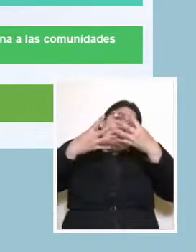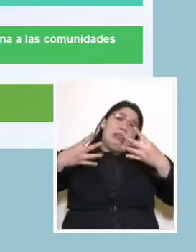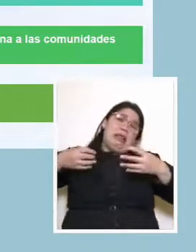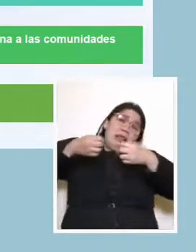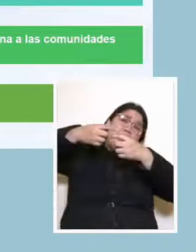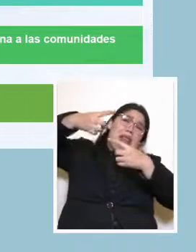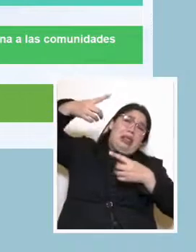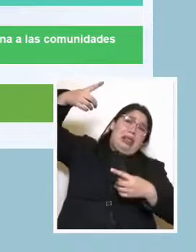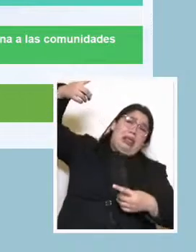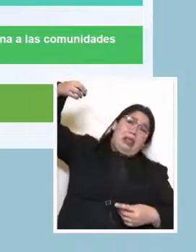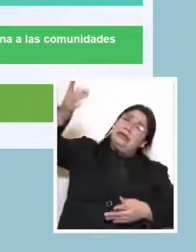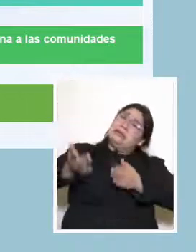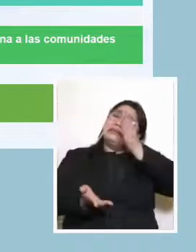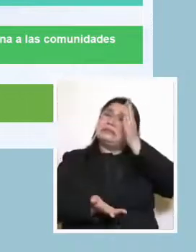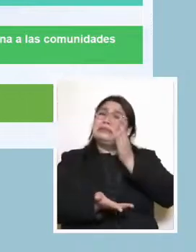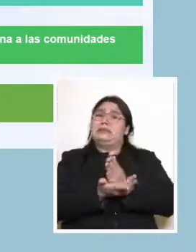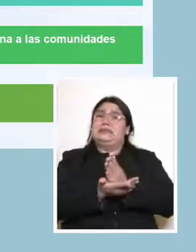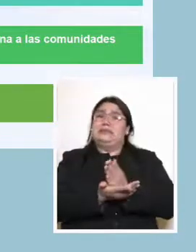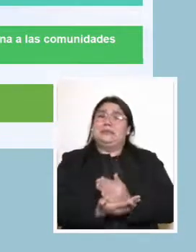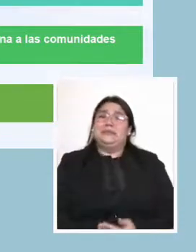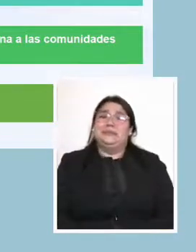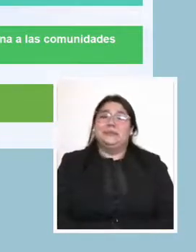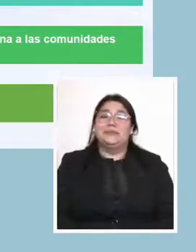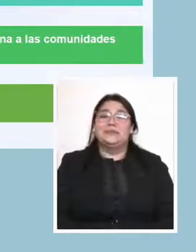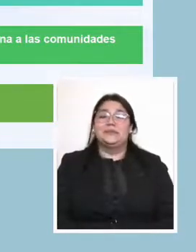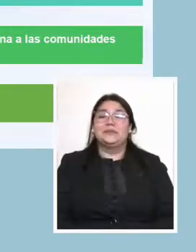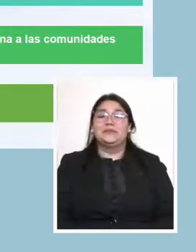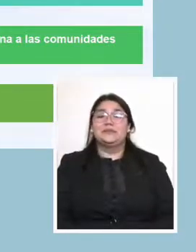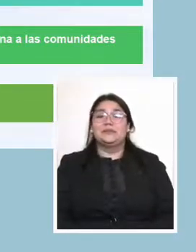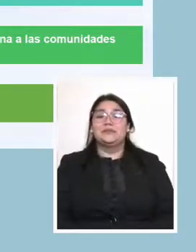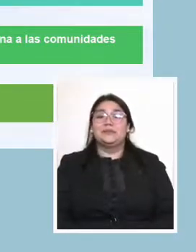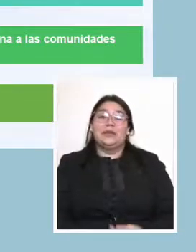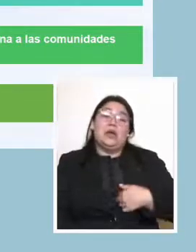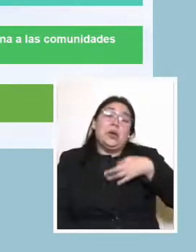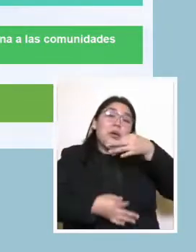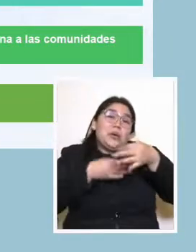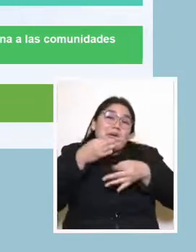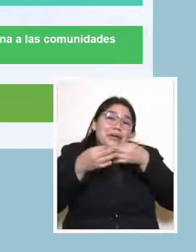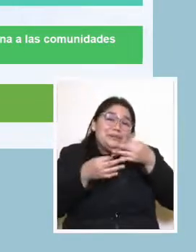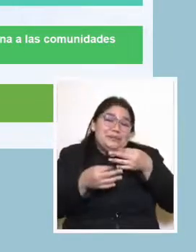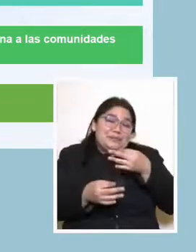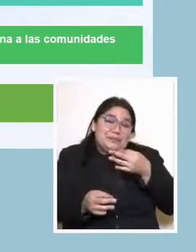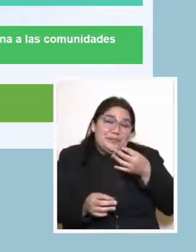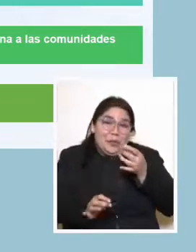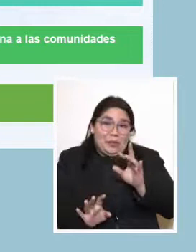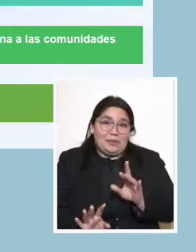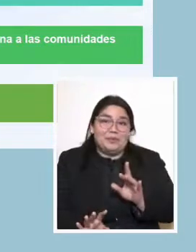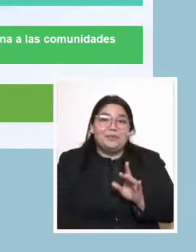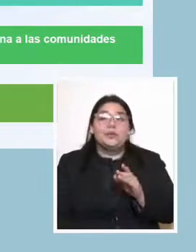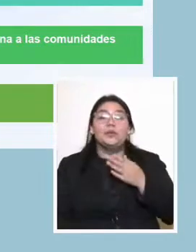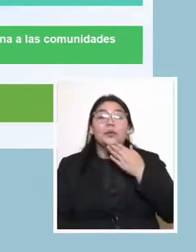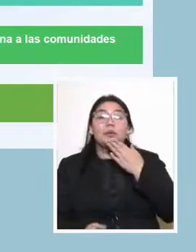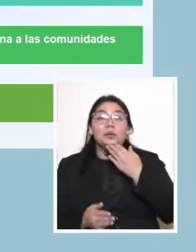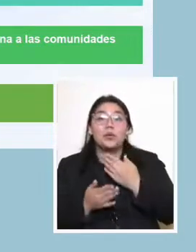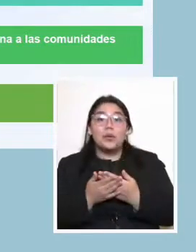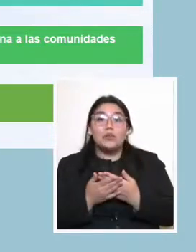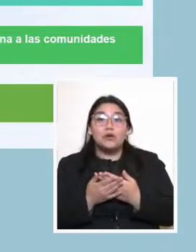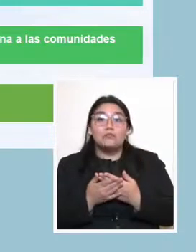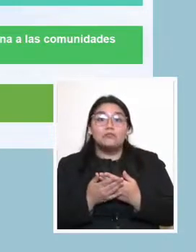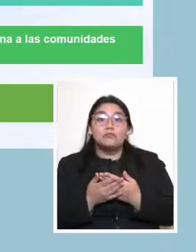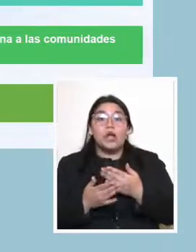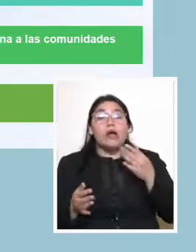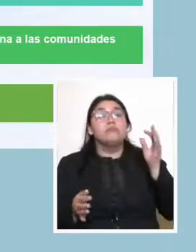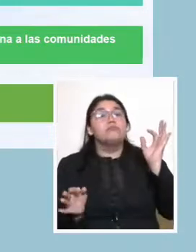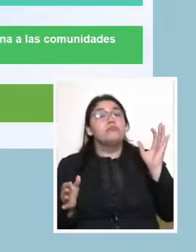muy rígido y también contenidista. Voy a contar solo esto. Cuando uno se reúne, no con los gremios,